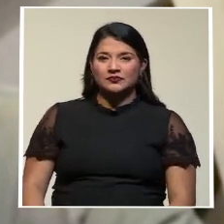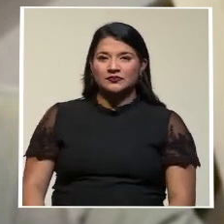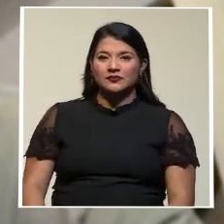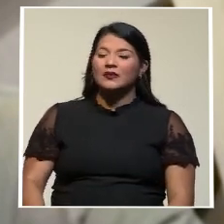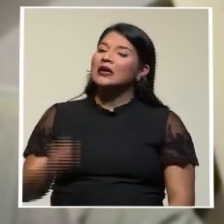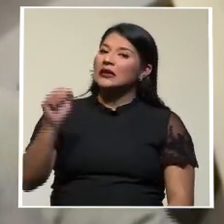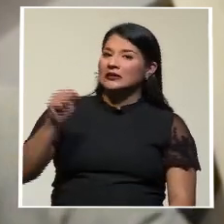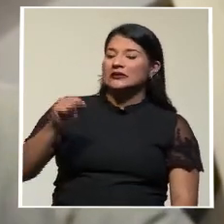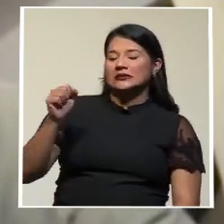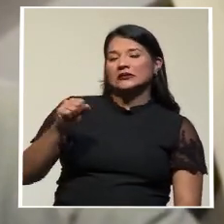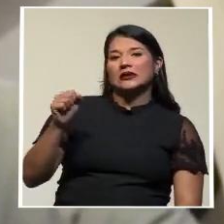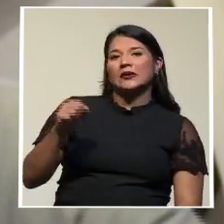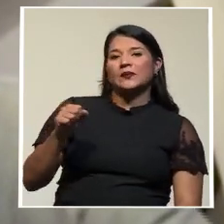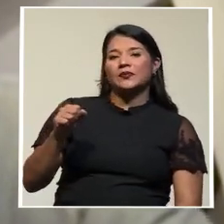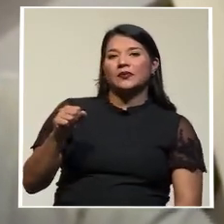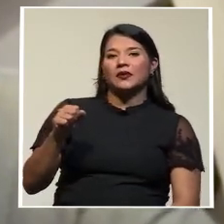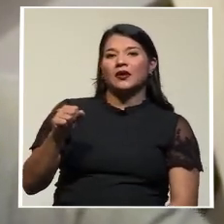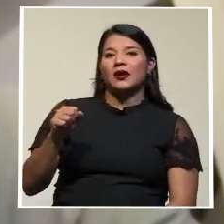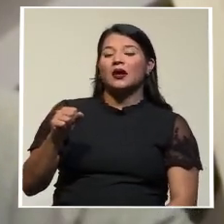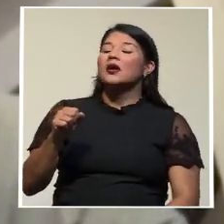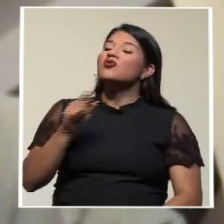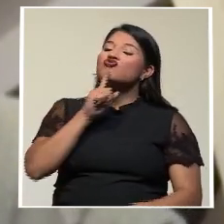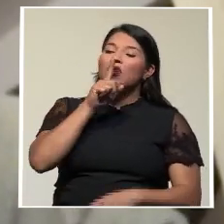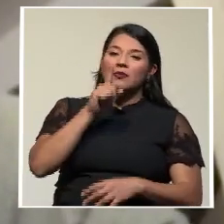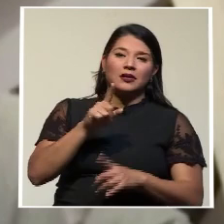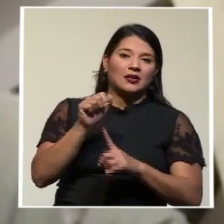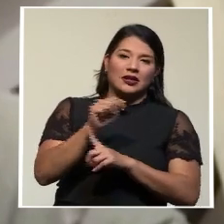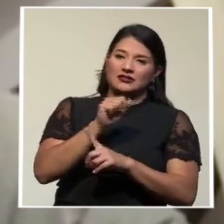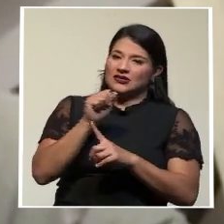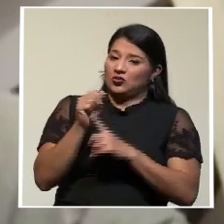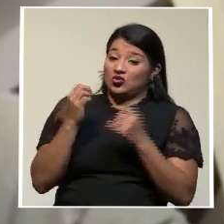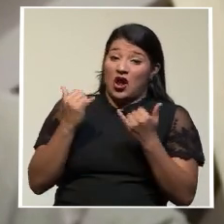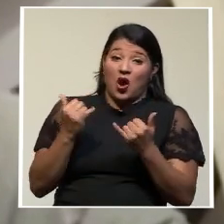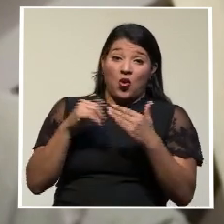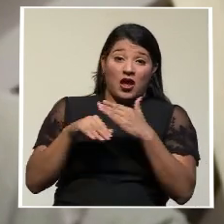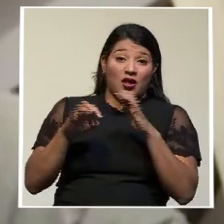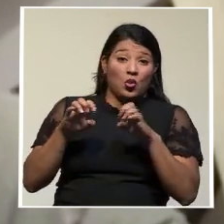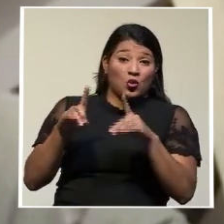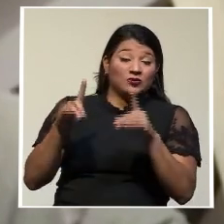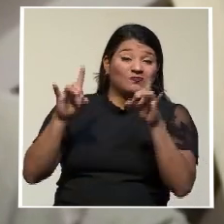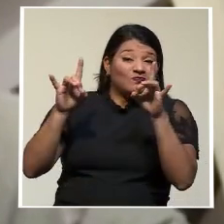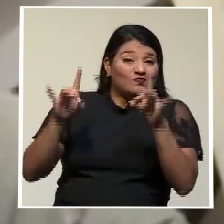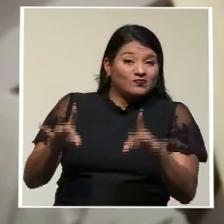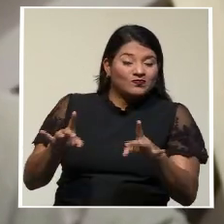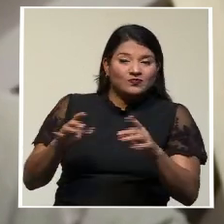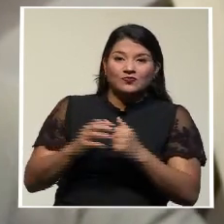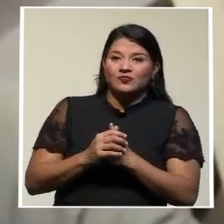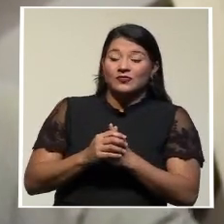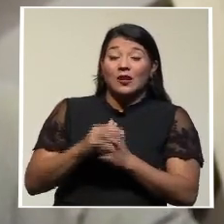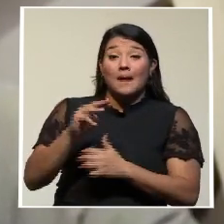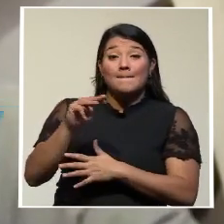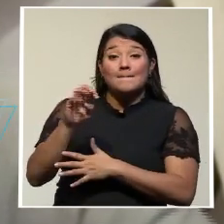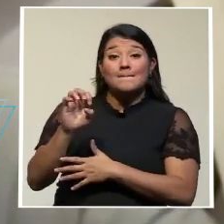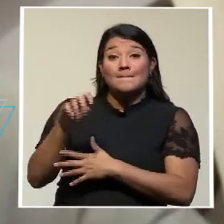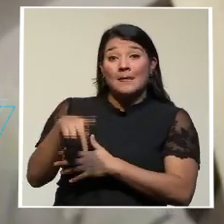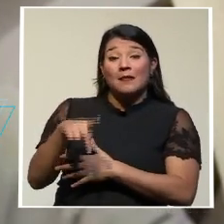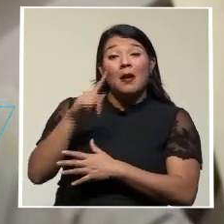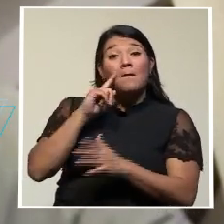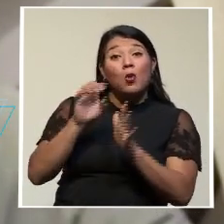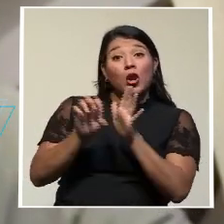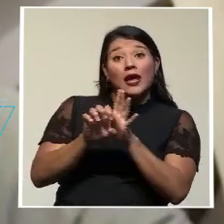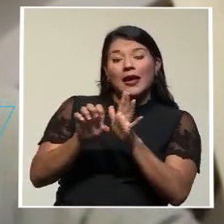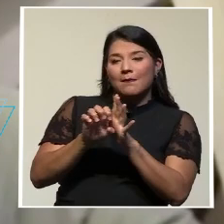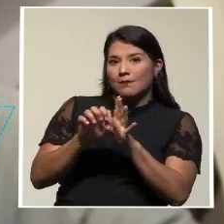Sí, efectivamente es una tragedia lo que estamos viviendo. El MEP, por ejemplo, ha